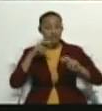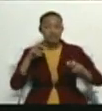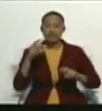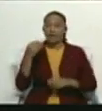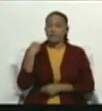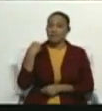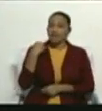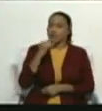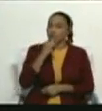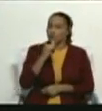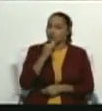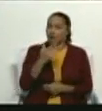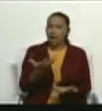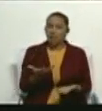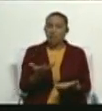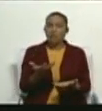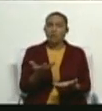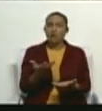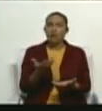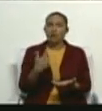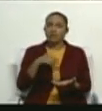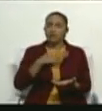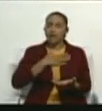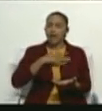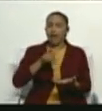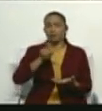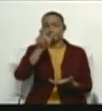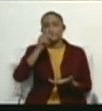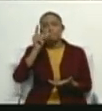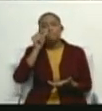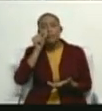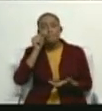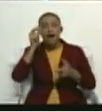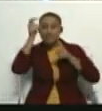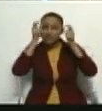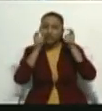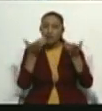informando que el maestro Hugo tuvo un infarto.